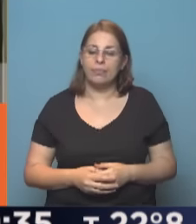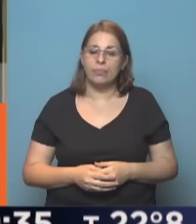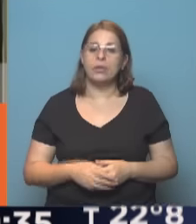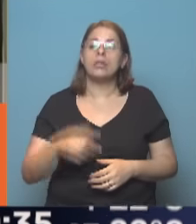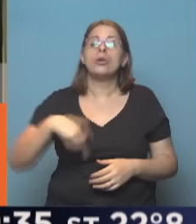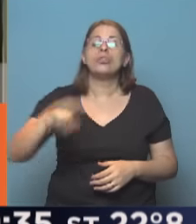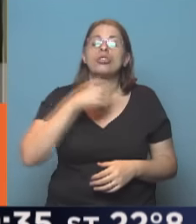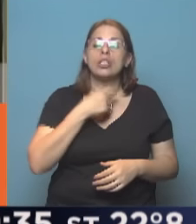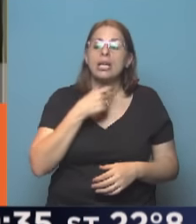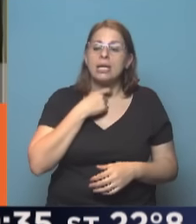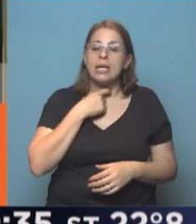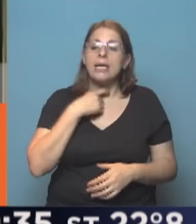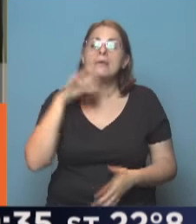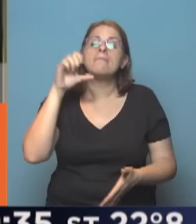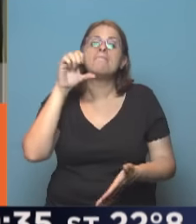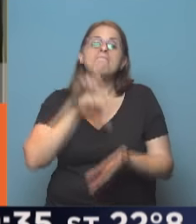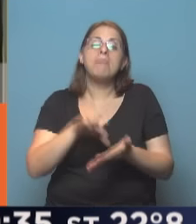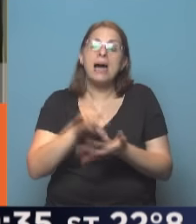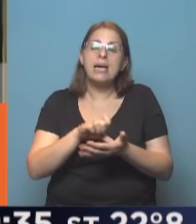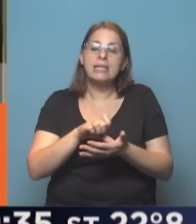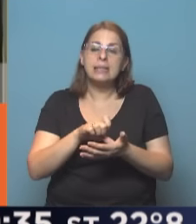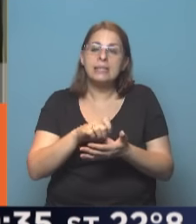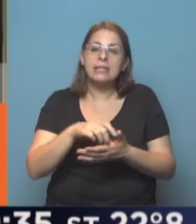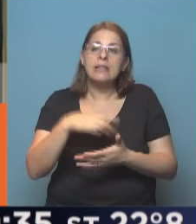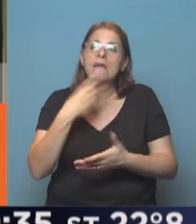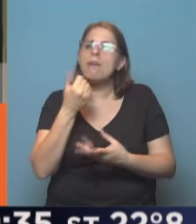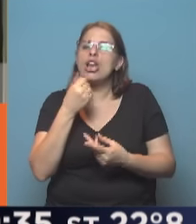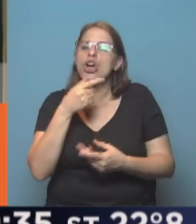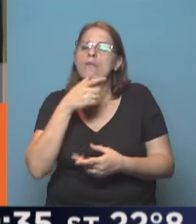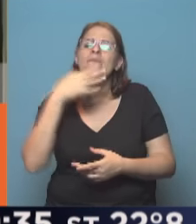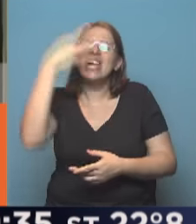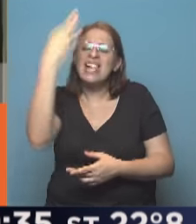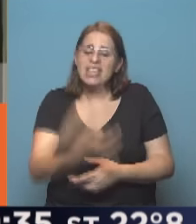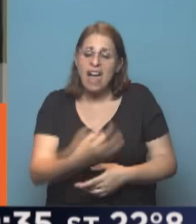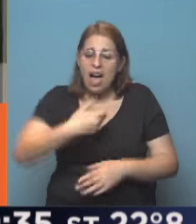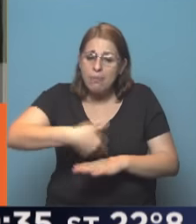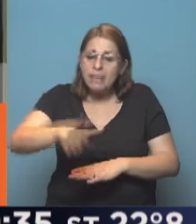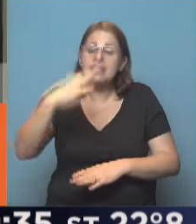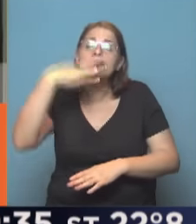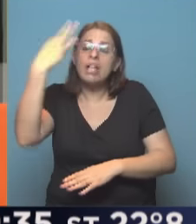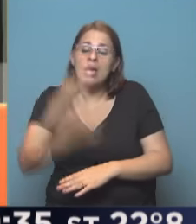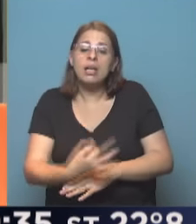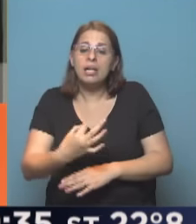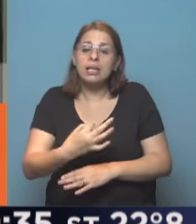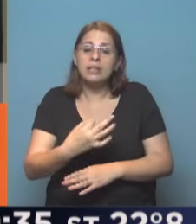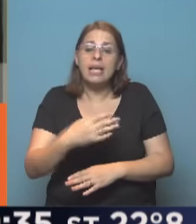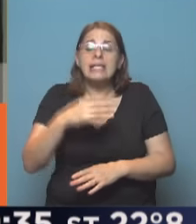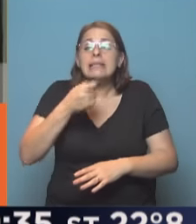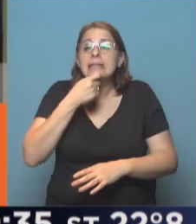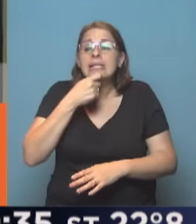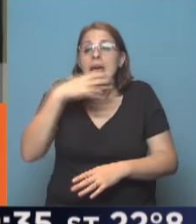Queremos ser un país que valore la verdad y que a partir de la verdad, por más dura que ésta